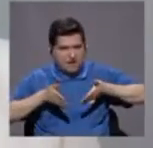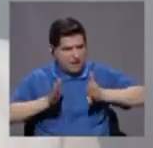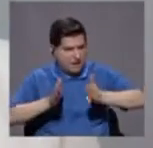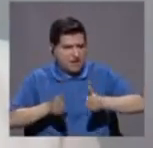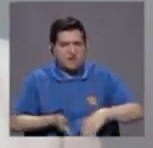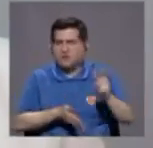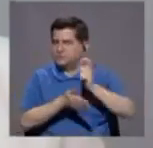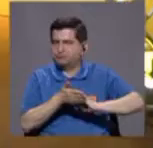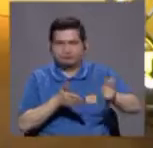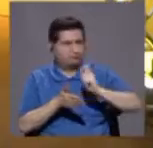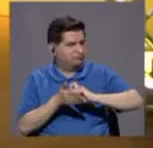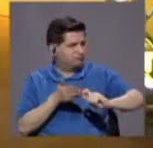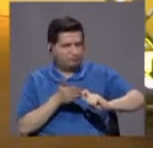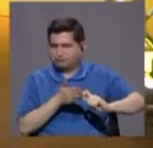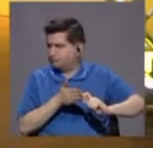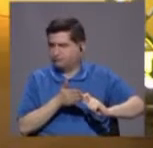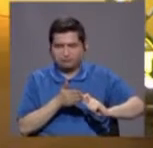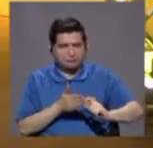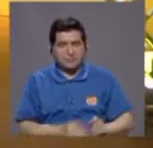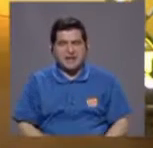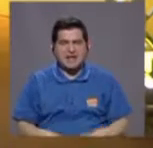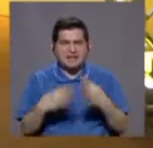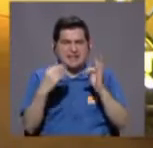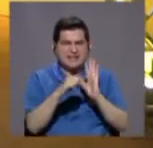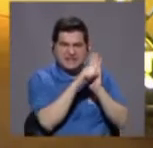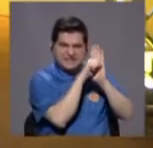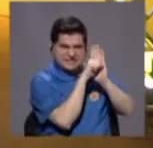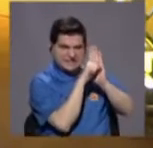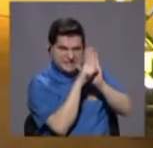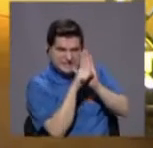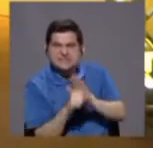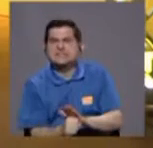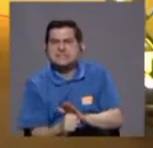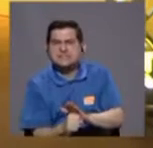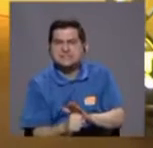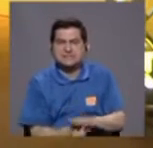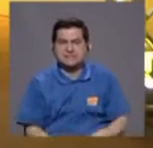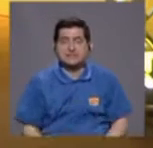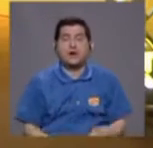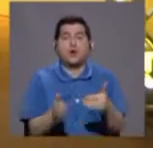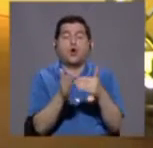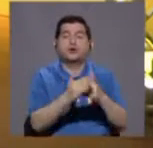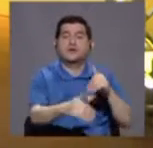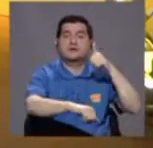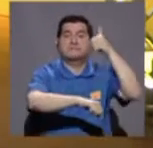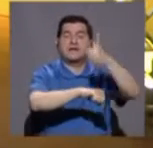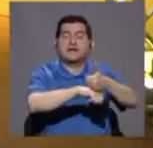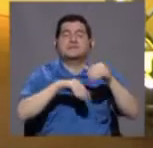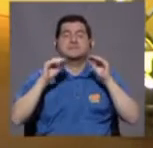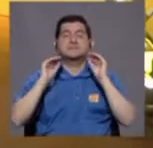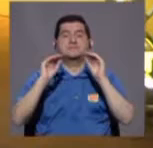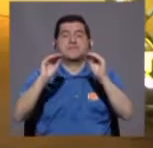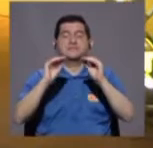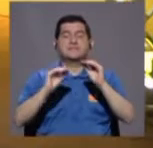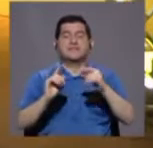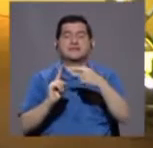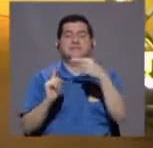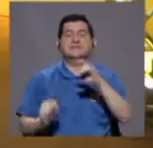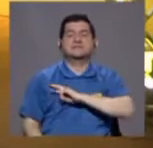las escuelas para hacer presión para restablecer la enseñanza